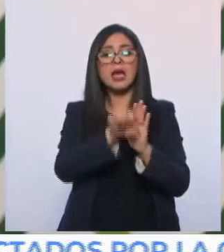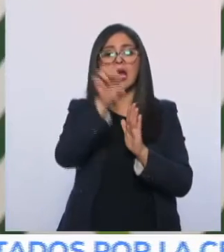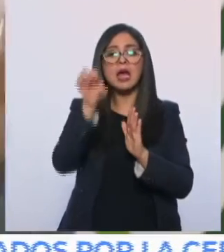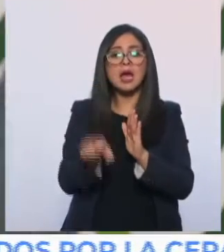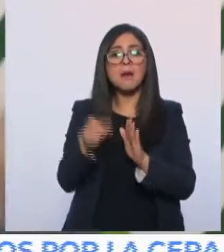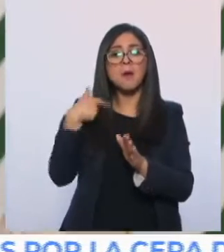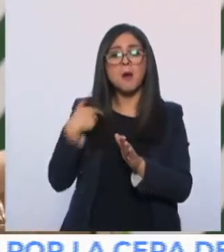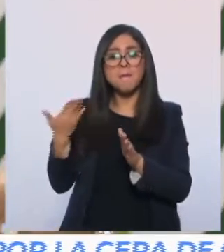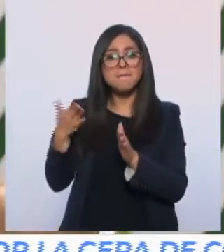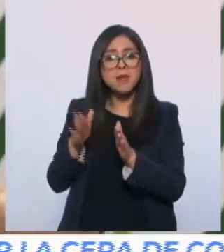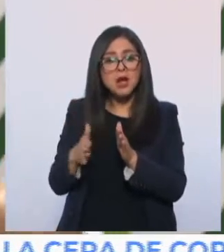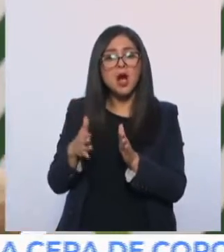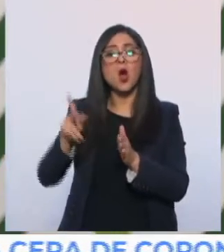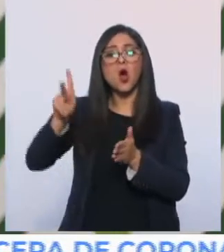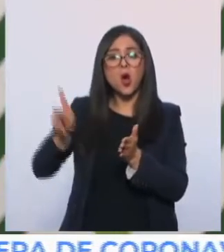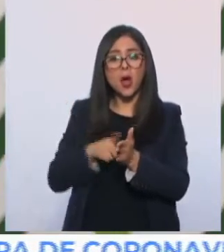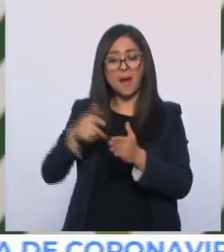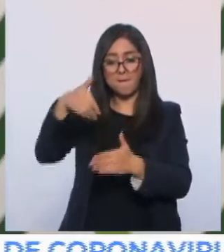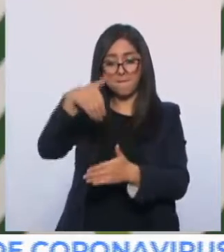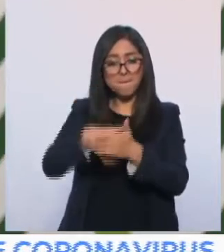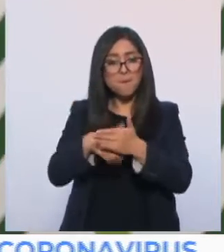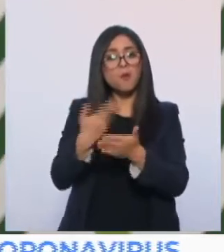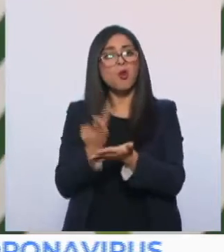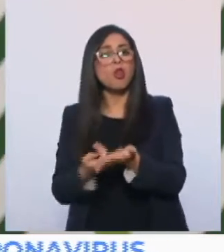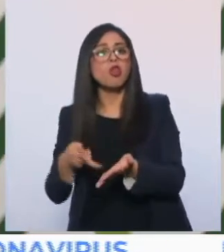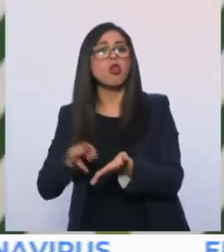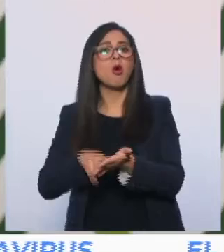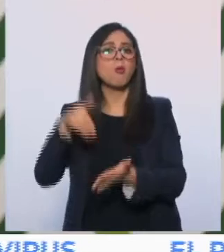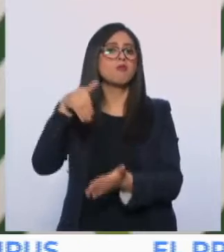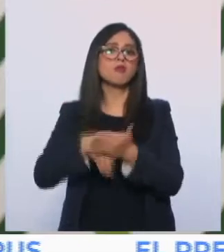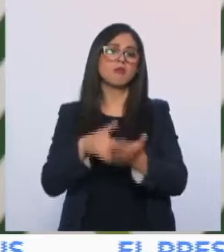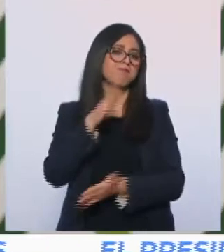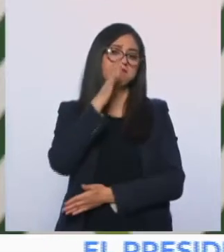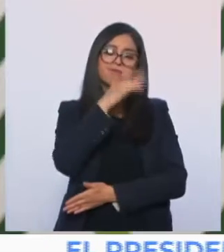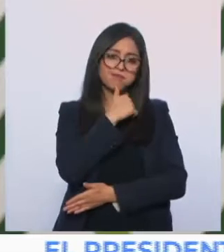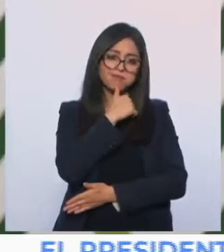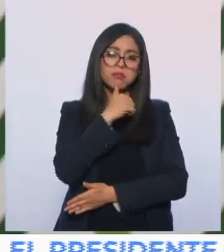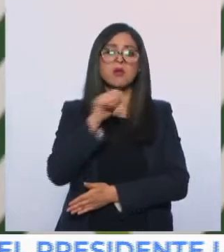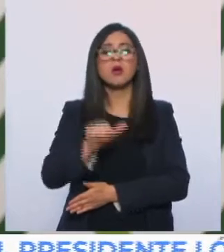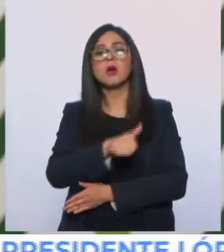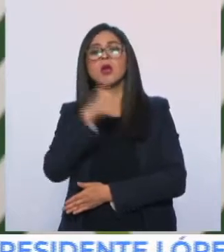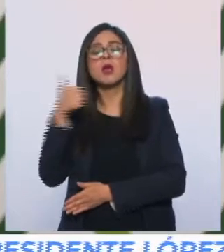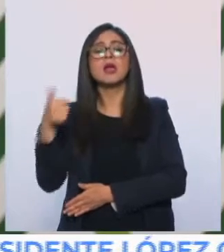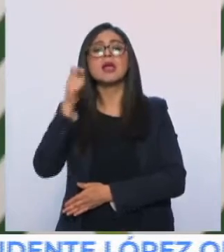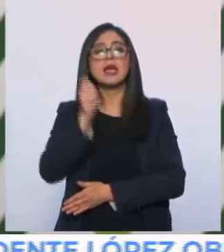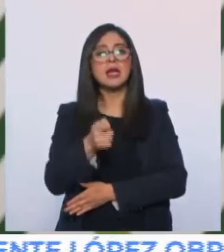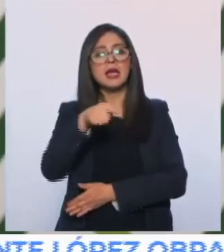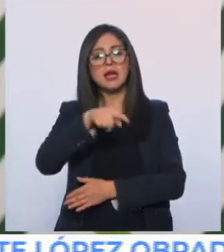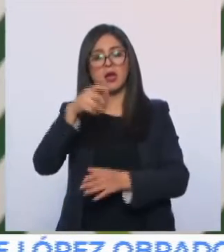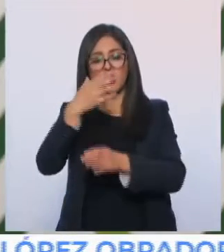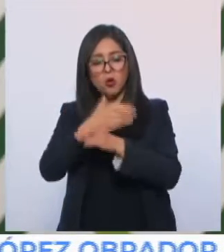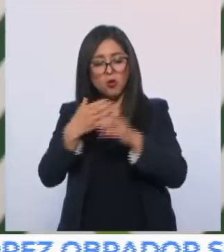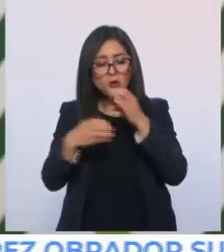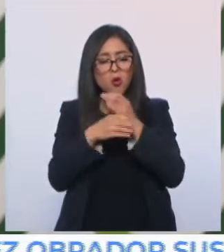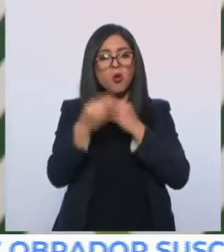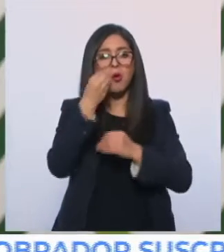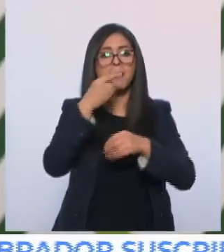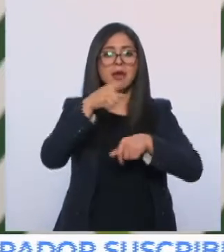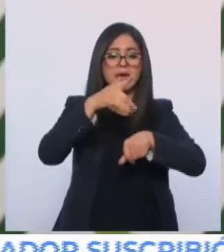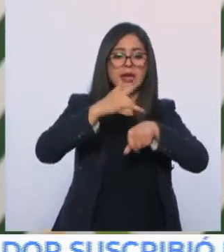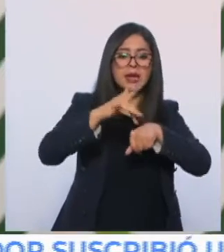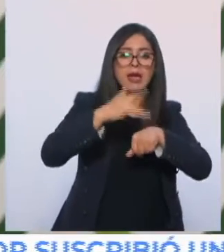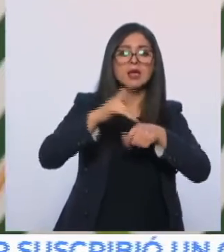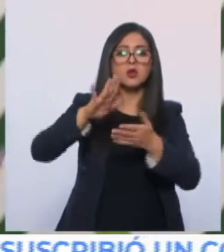pescado en una bolsa y además volverlo a echar a otra bolsa, eso no se puede. Lácteos como a granel, que son queso,